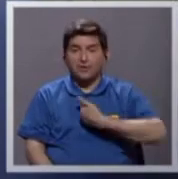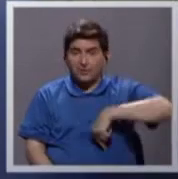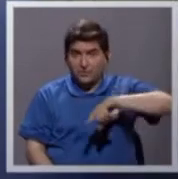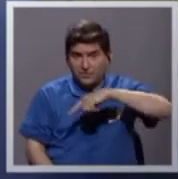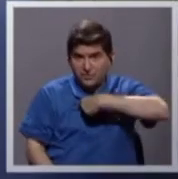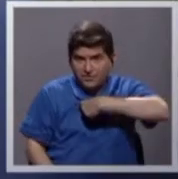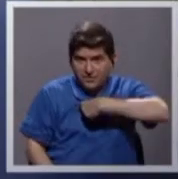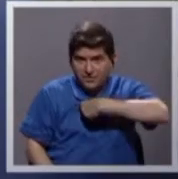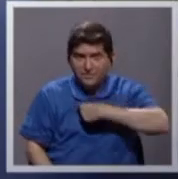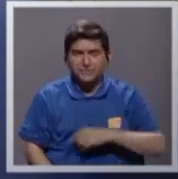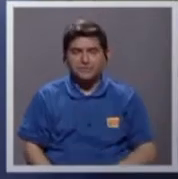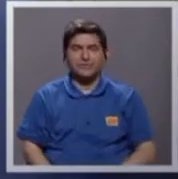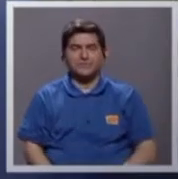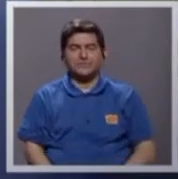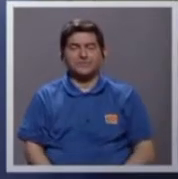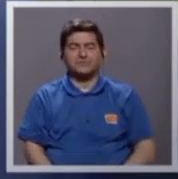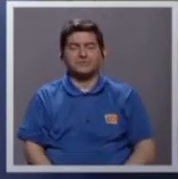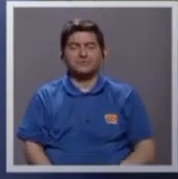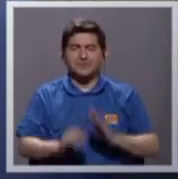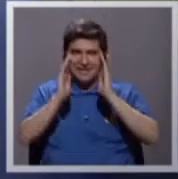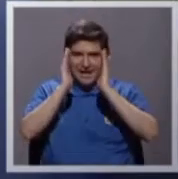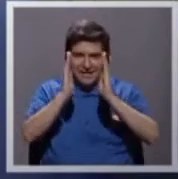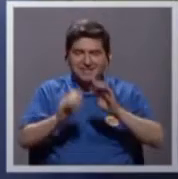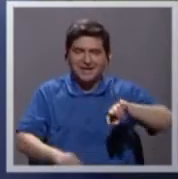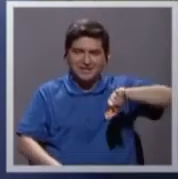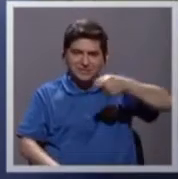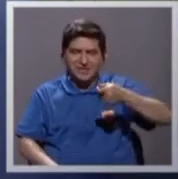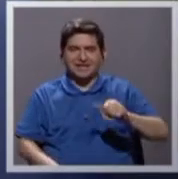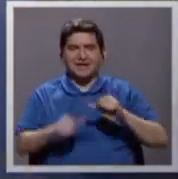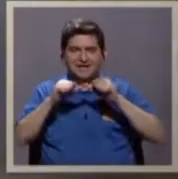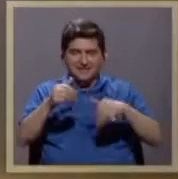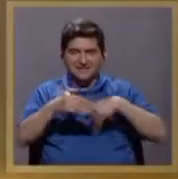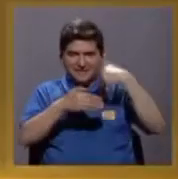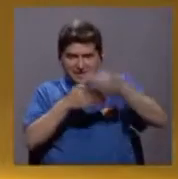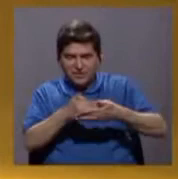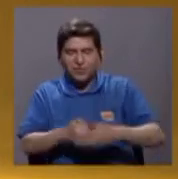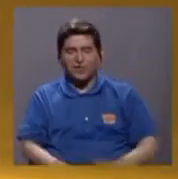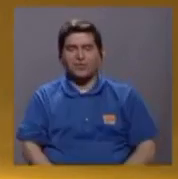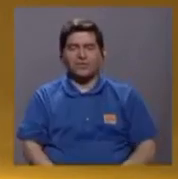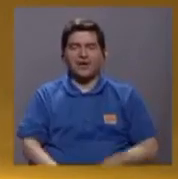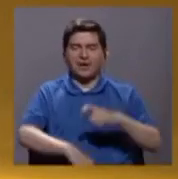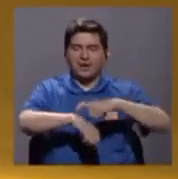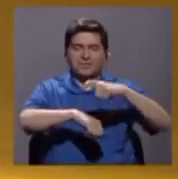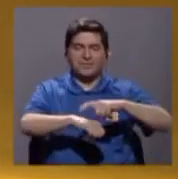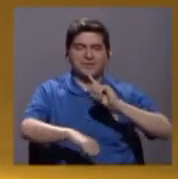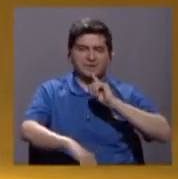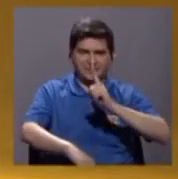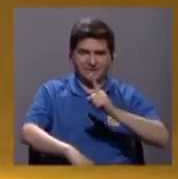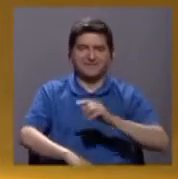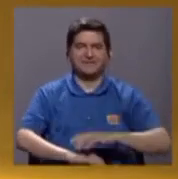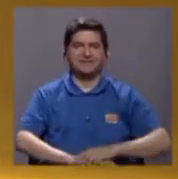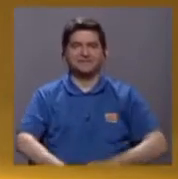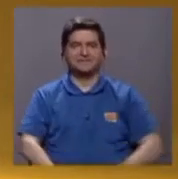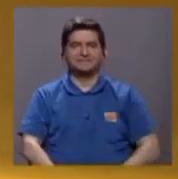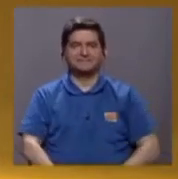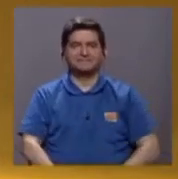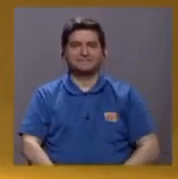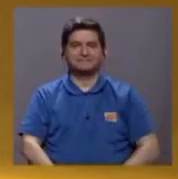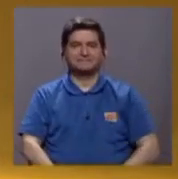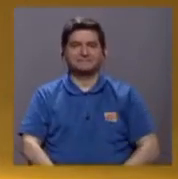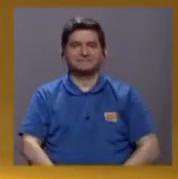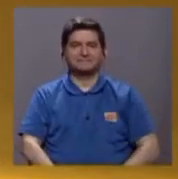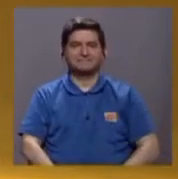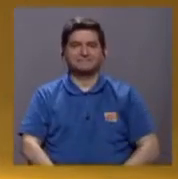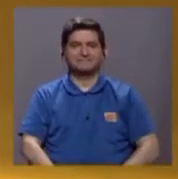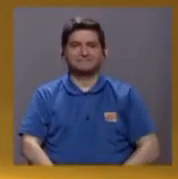Nosotros serviremos al canal si regresamos una vez que nos indiquen que debemos hacerlo. Por